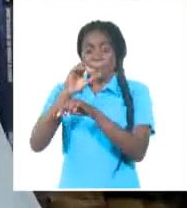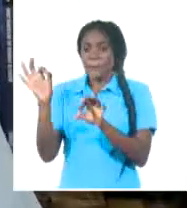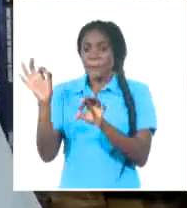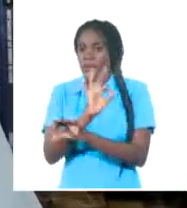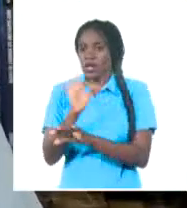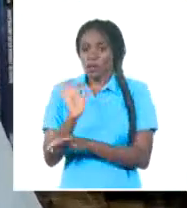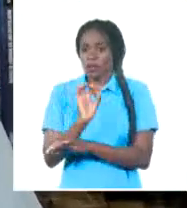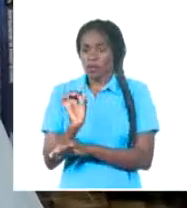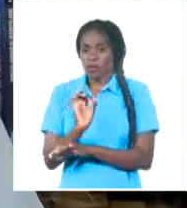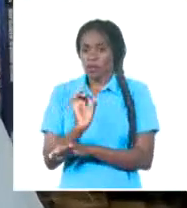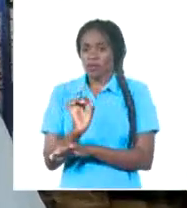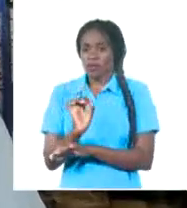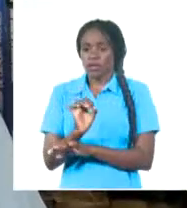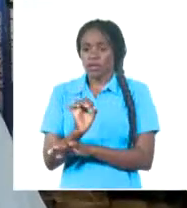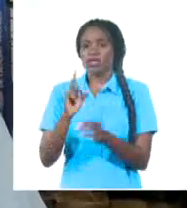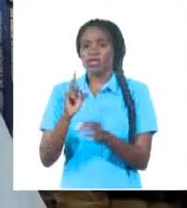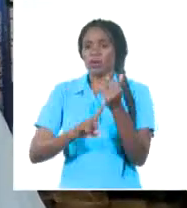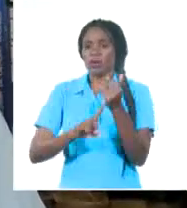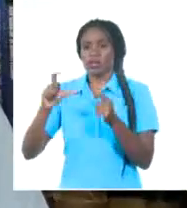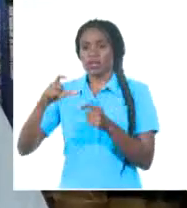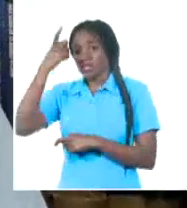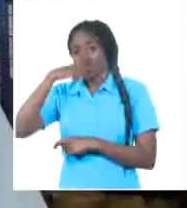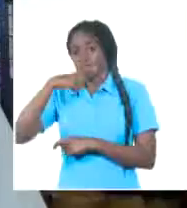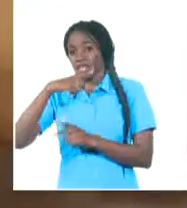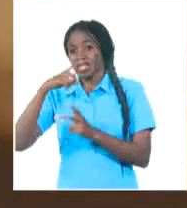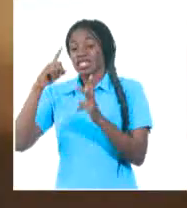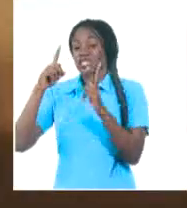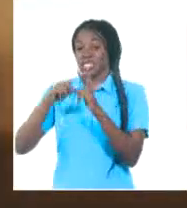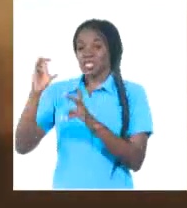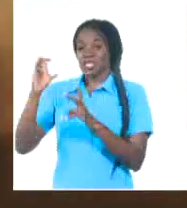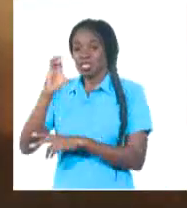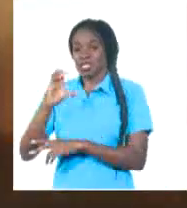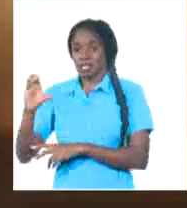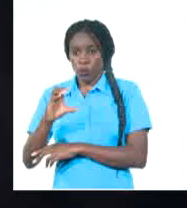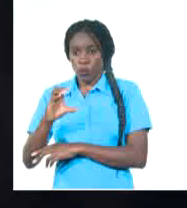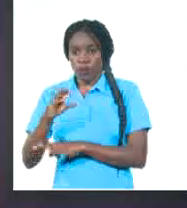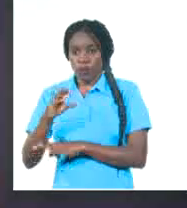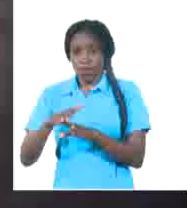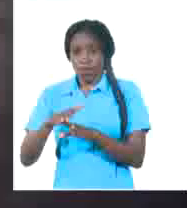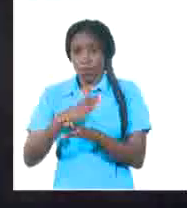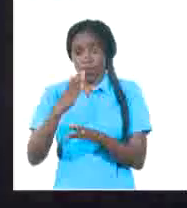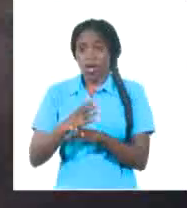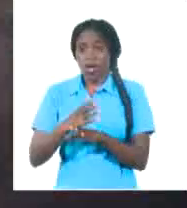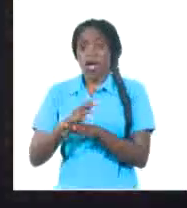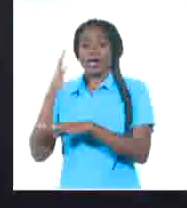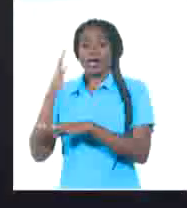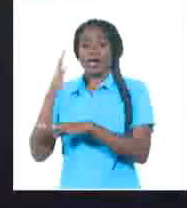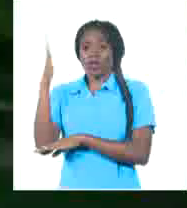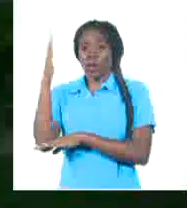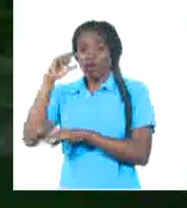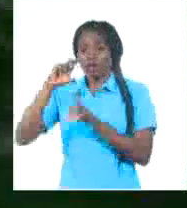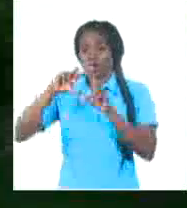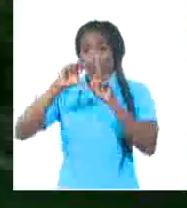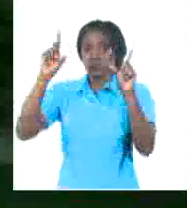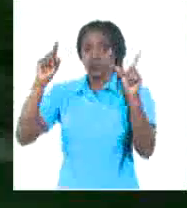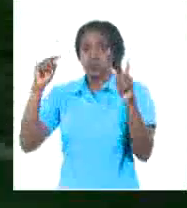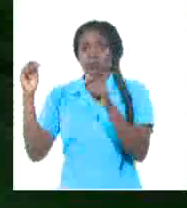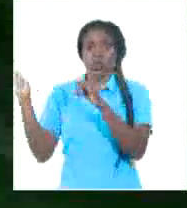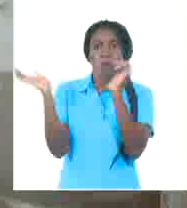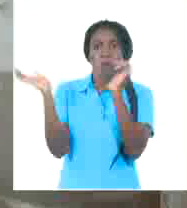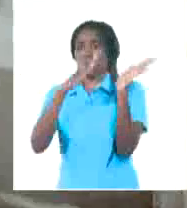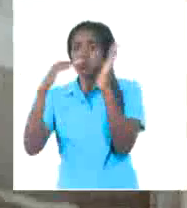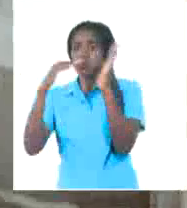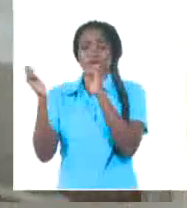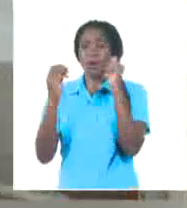entre las provincias de Ciego de Ávila y Camagüey. Avanzaron sobre Cuba tormentas severas, vientos con